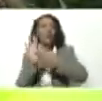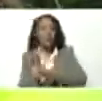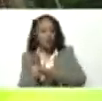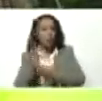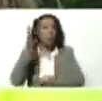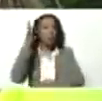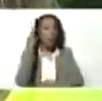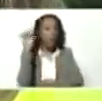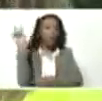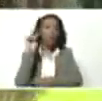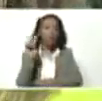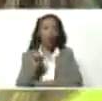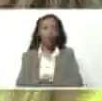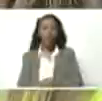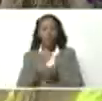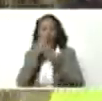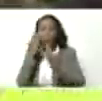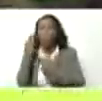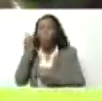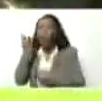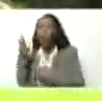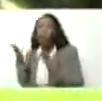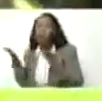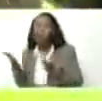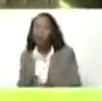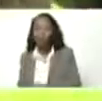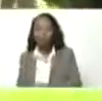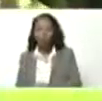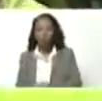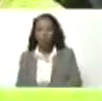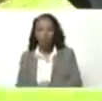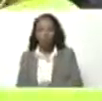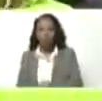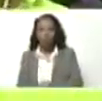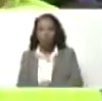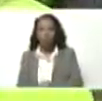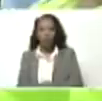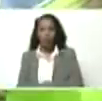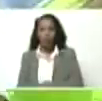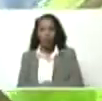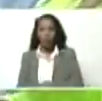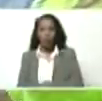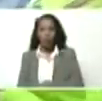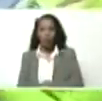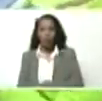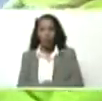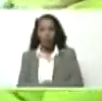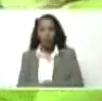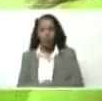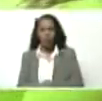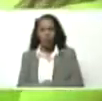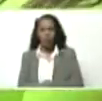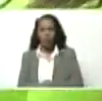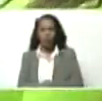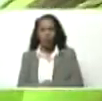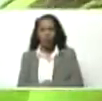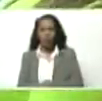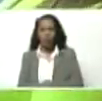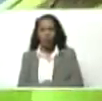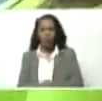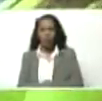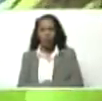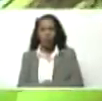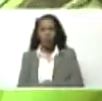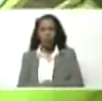A la mujer guayanesa. Para verla. Tiene olor. Muy buena para el estómago. Exacto. Y se usa como base para